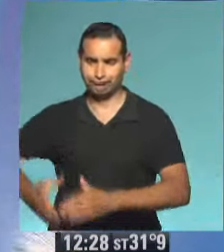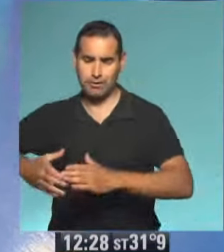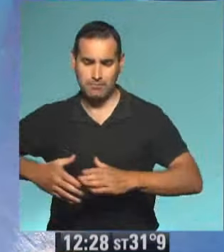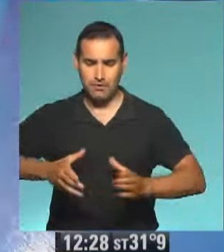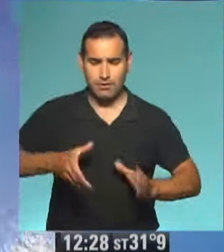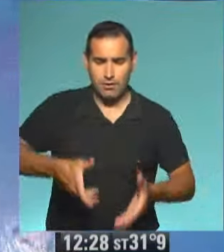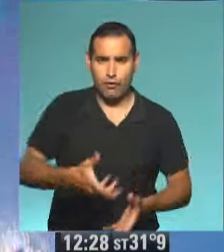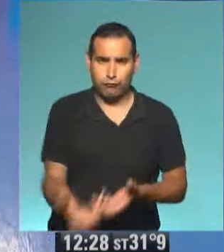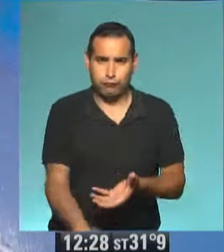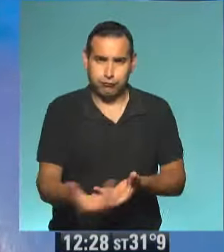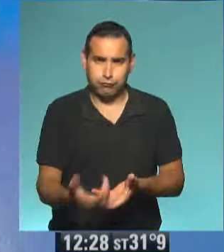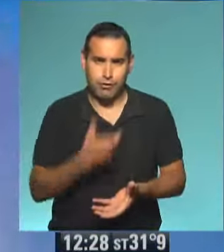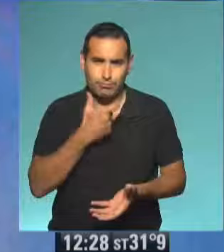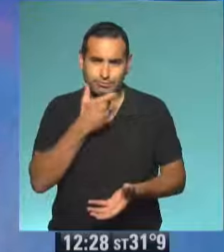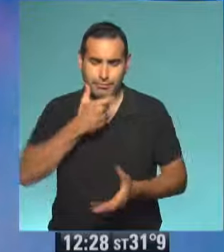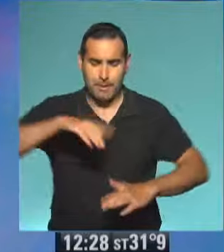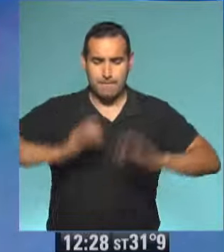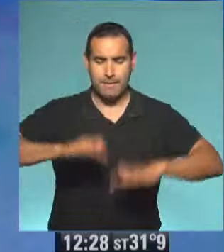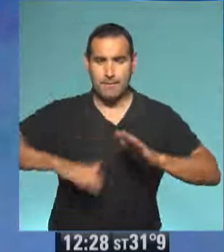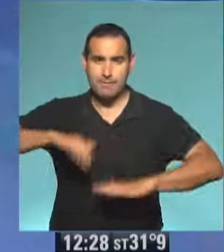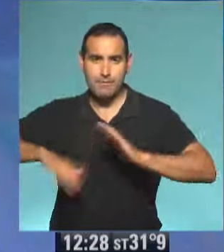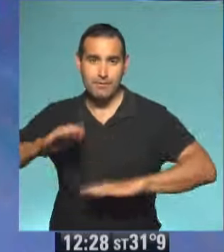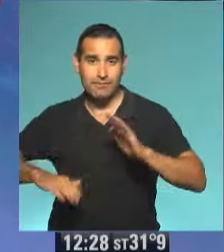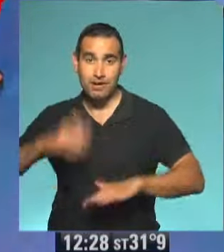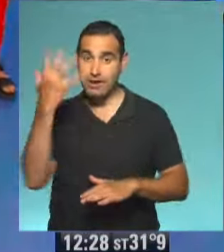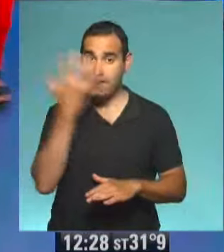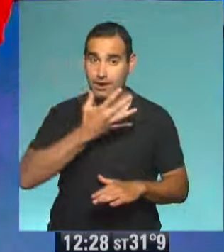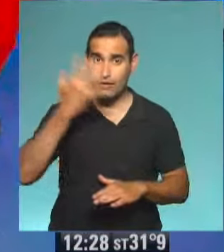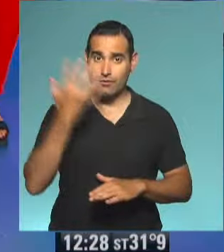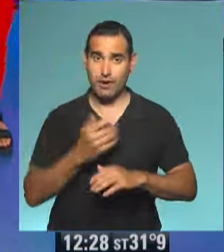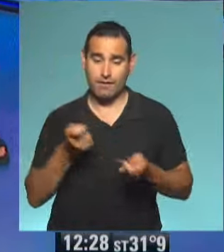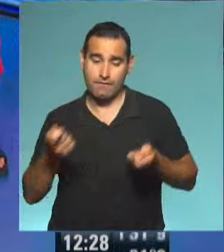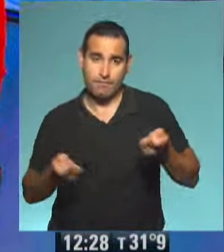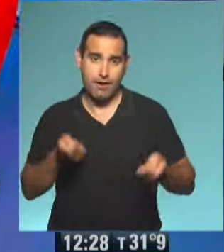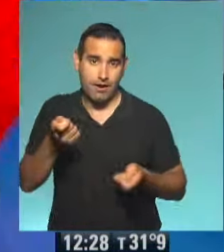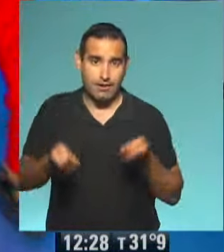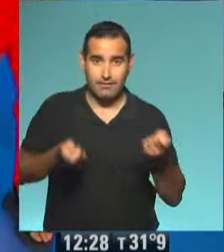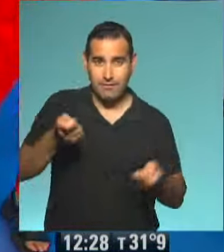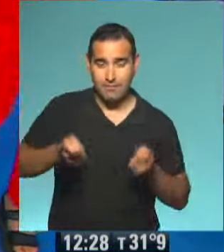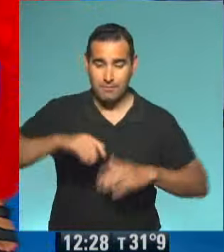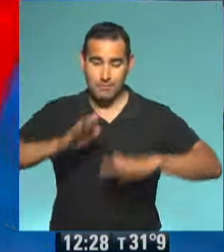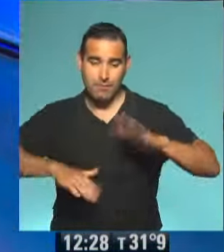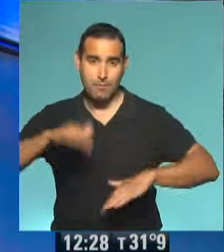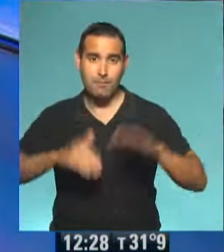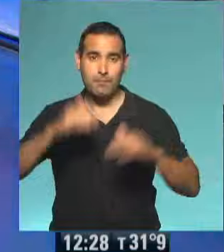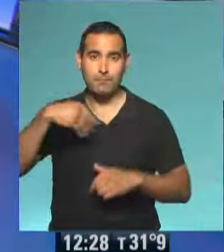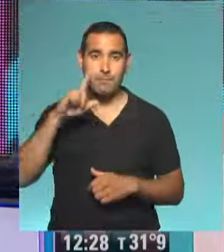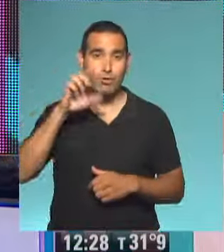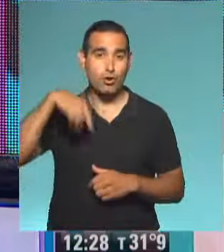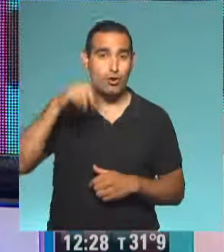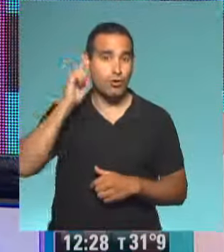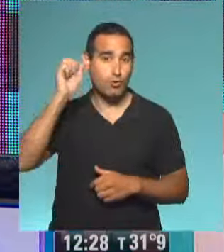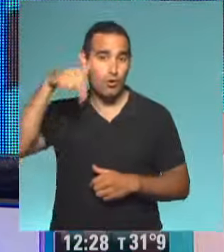muy alegre el corazón, quiebra el negro las caderas al compás del